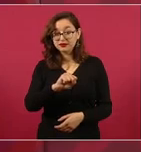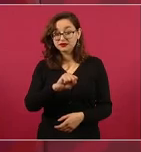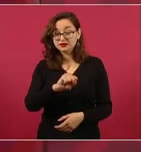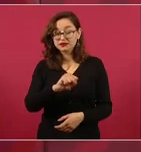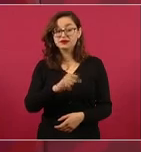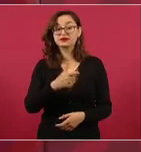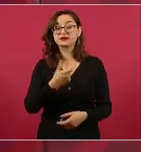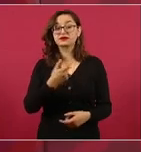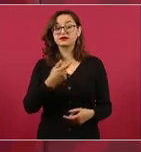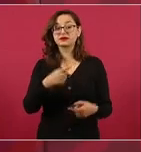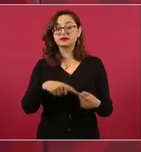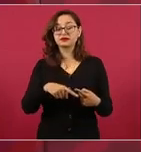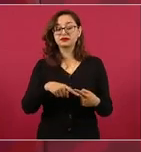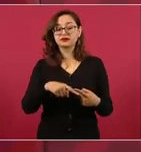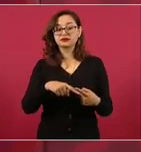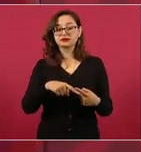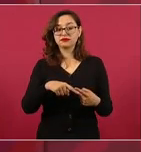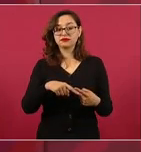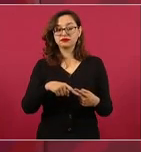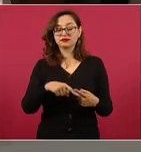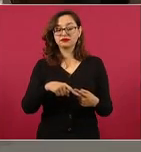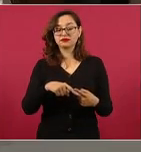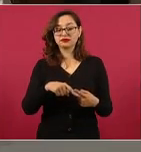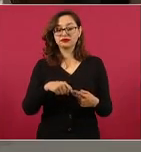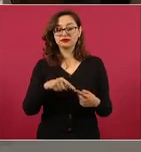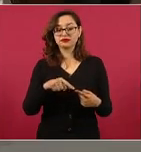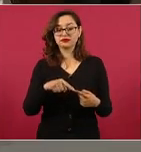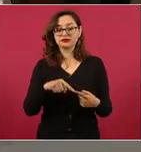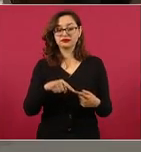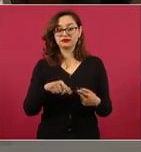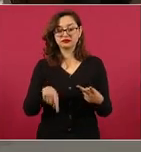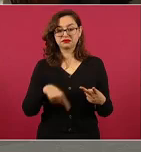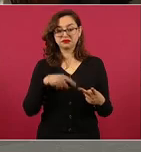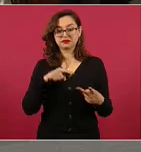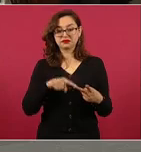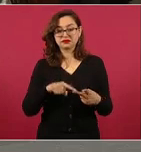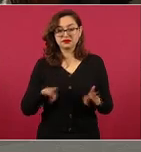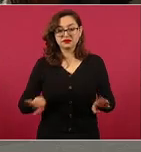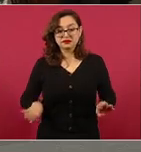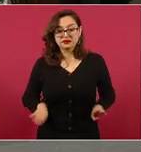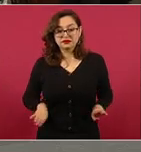el que no actúa